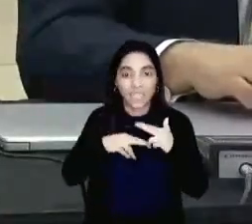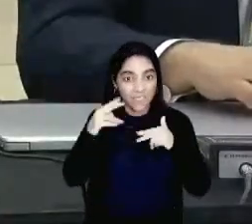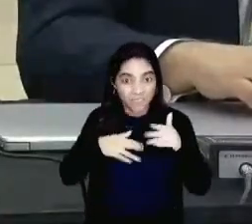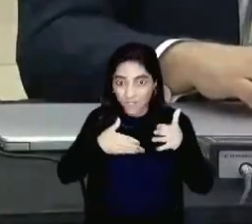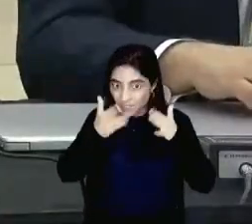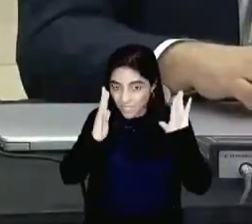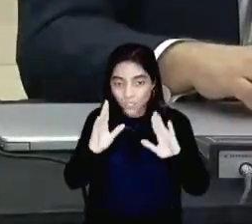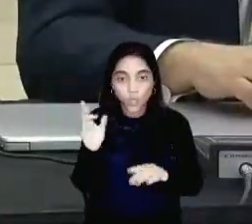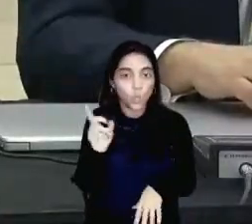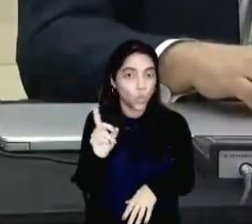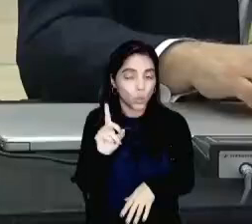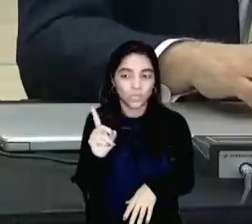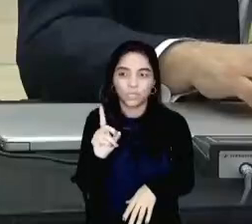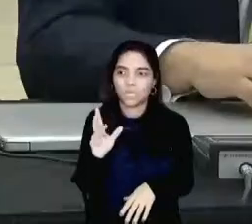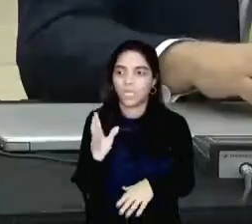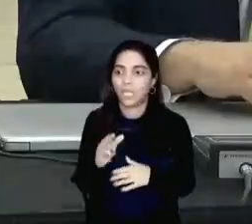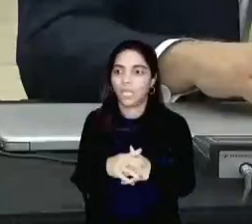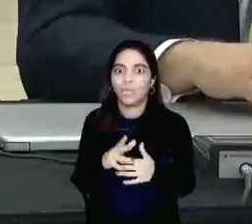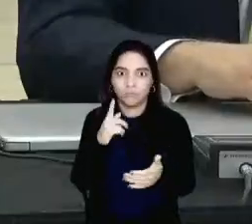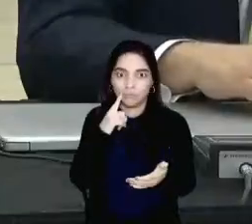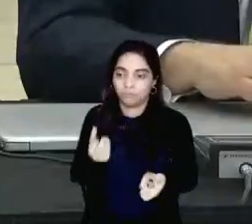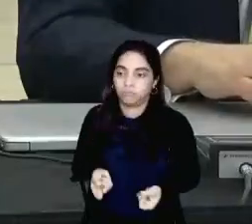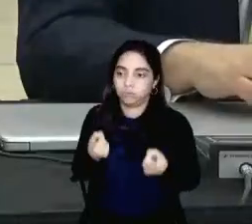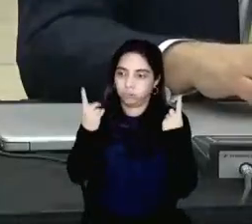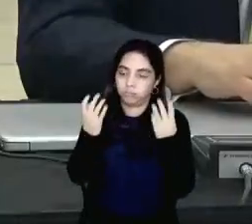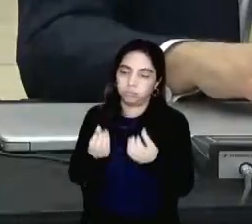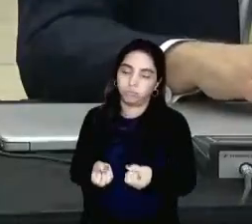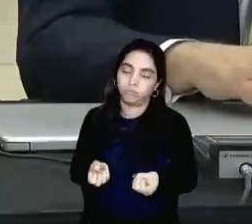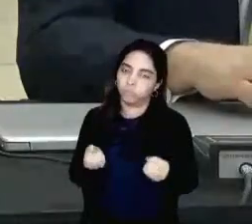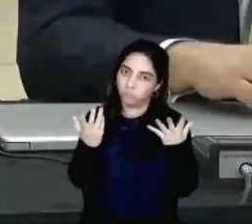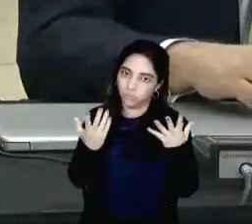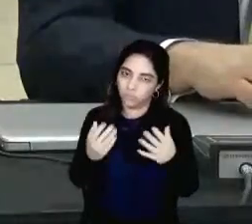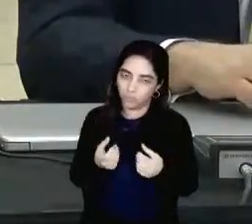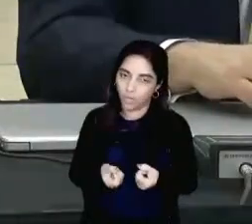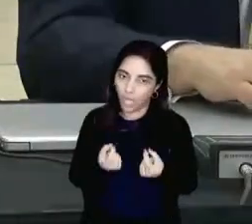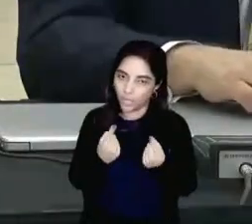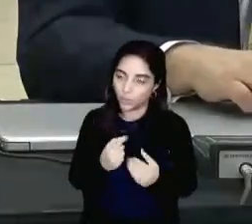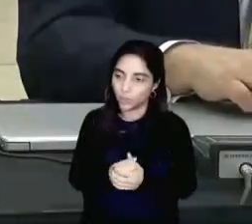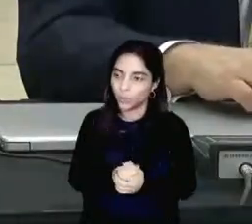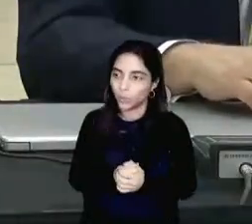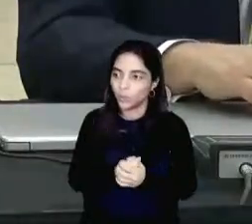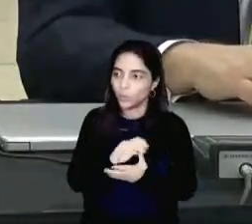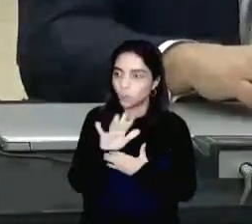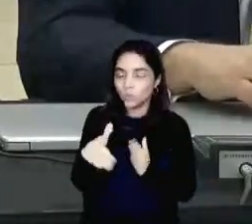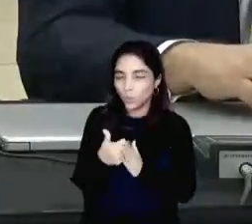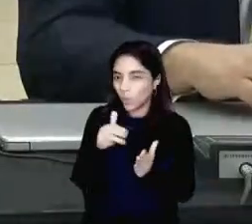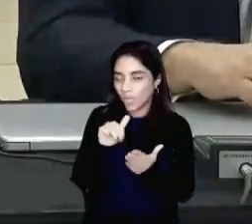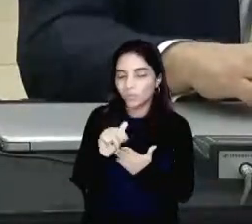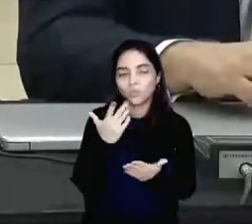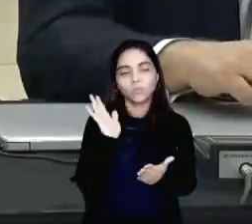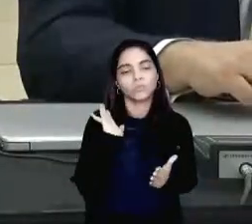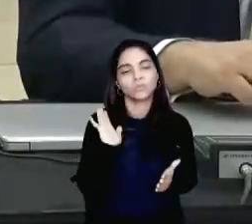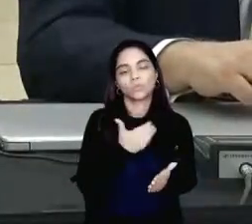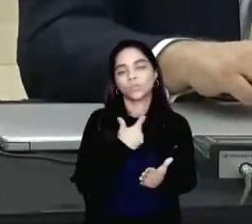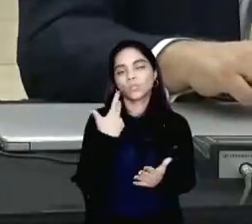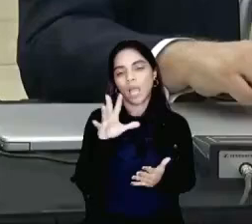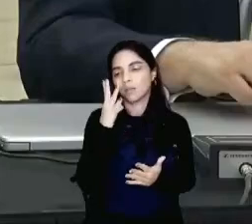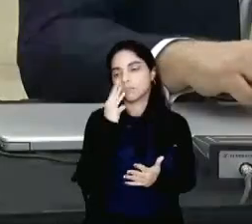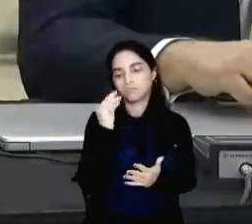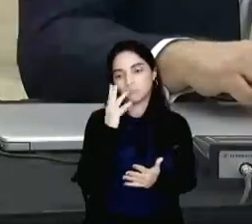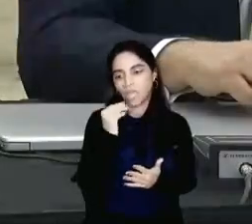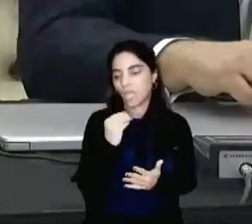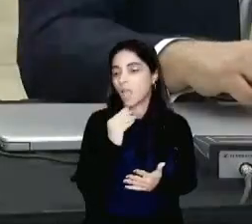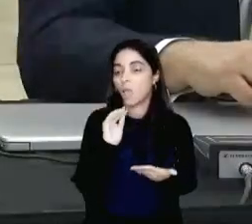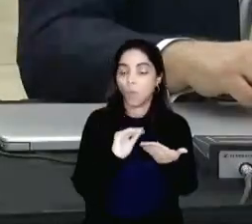se hacen unas derramas cuantiosas todos estos gastos que entiendo que todos hemos experimentado a mayor o